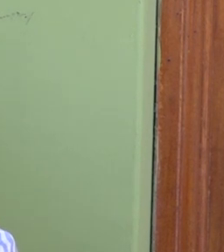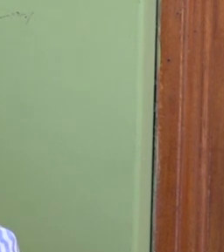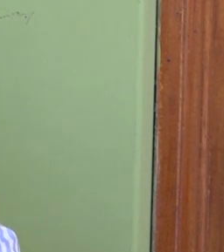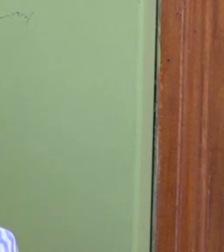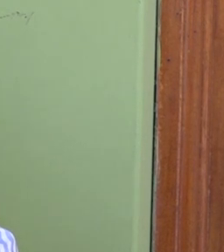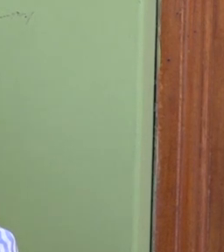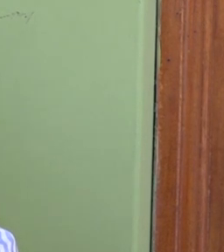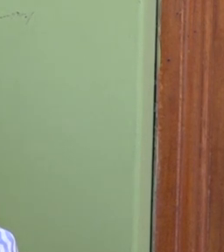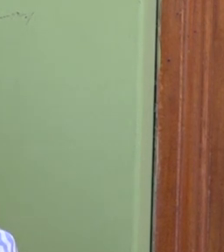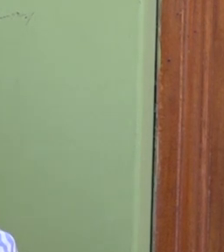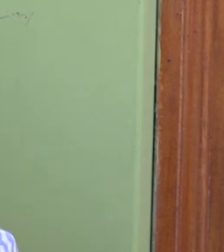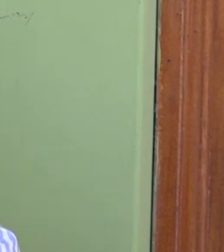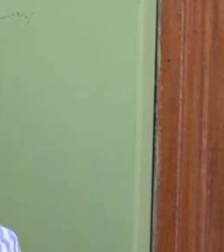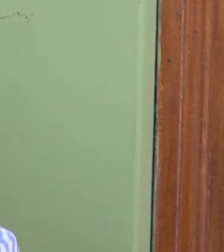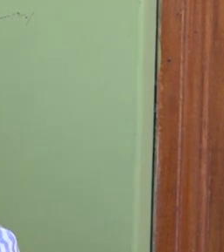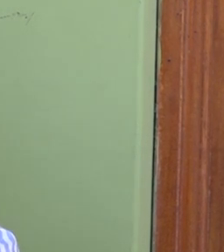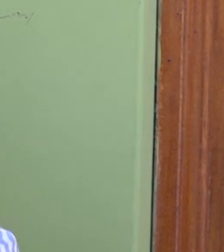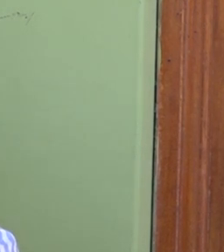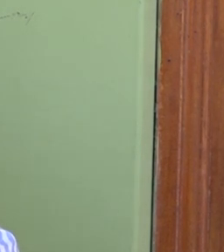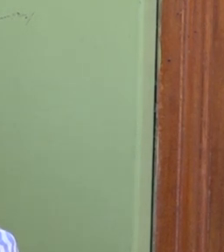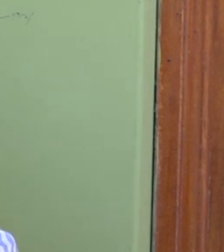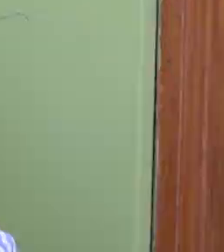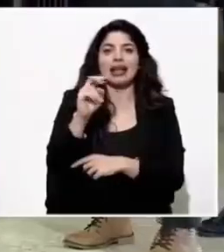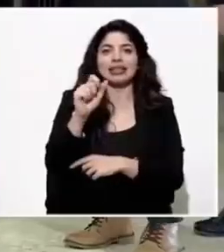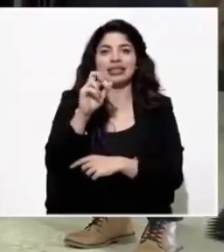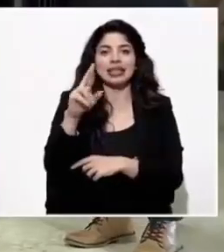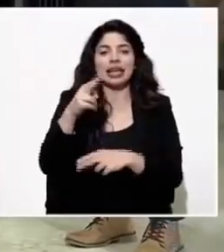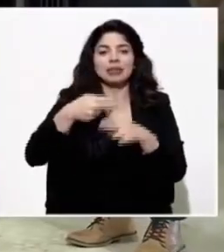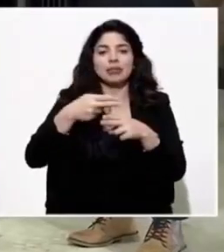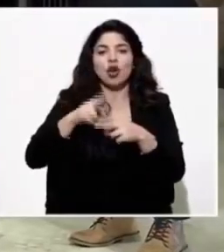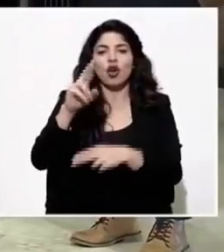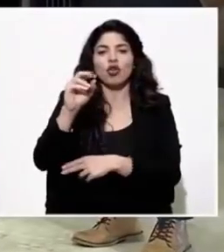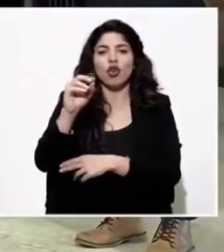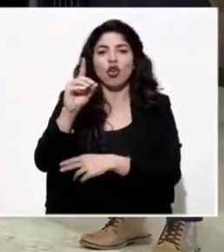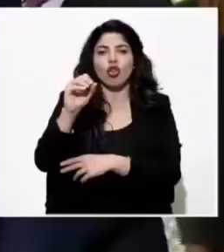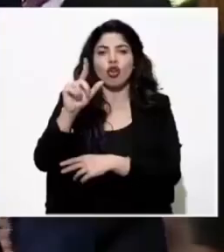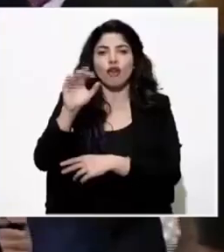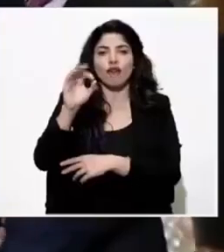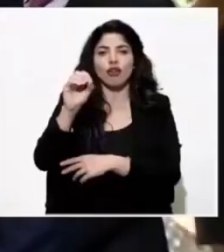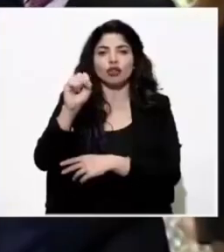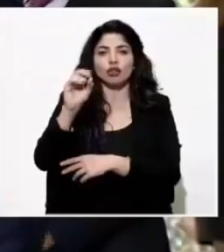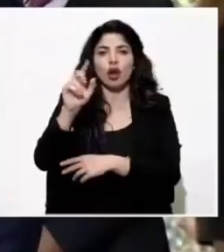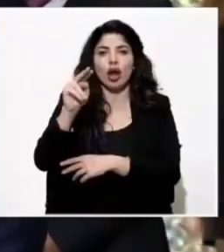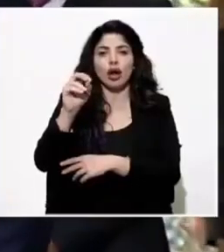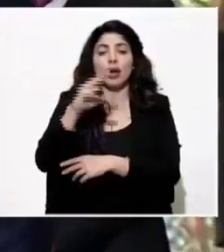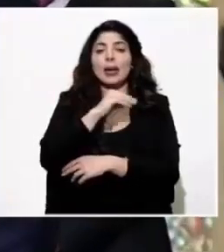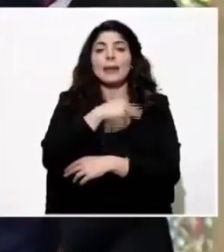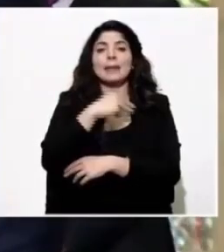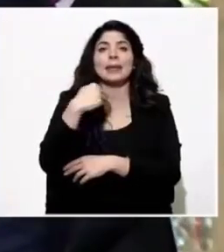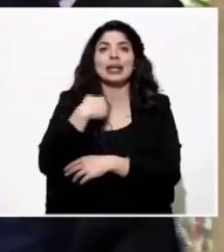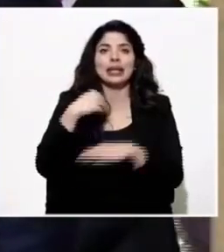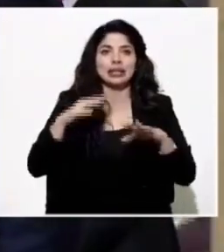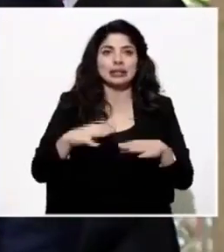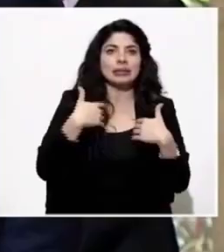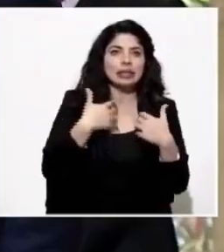o promotores o potencias locales llevar a agregar que todos los países se ven afectados por falta